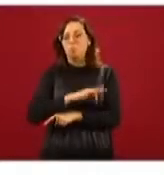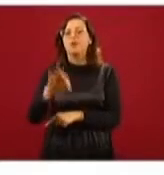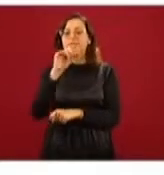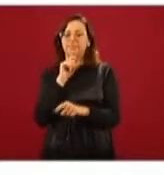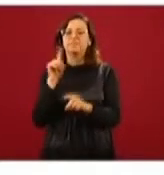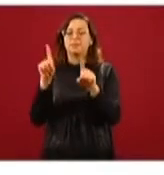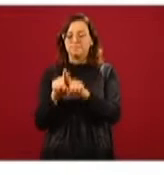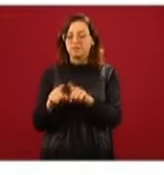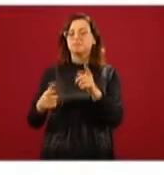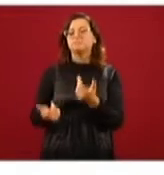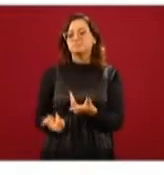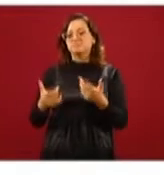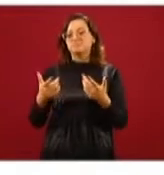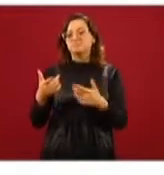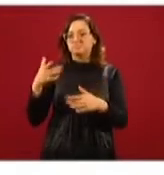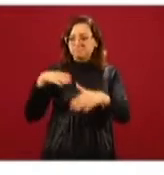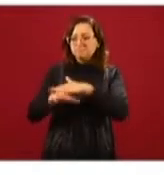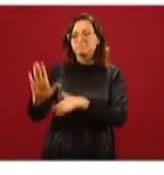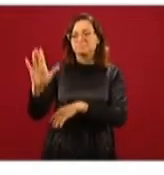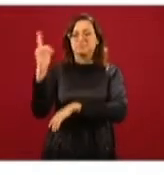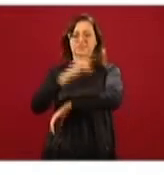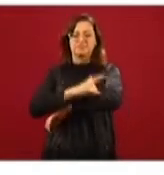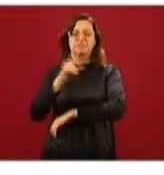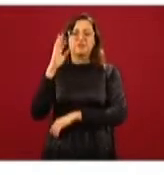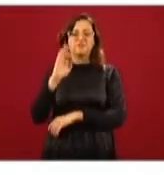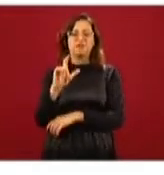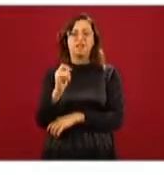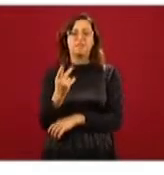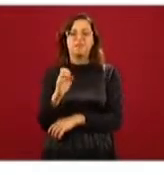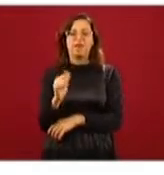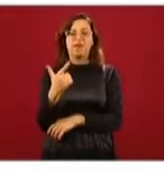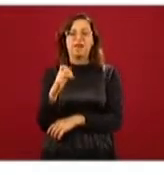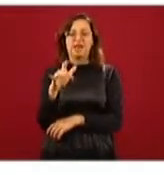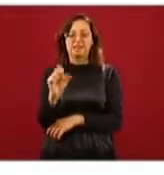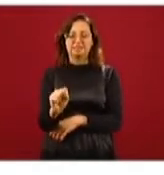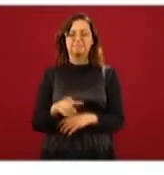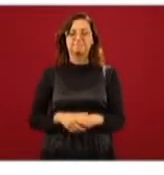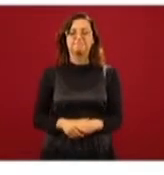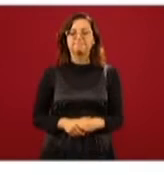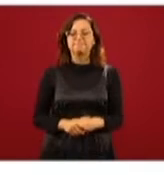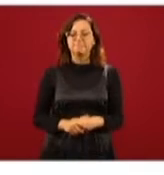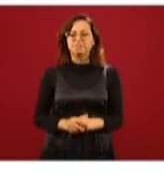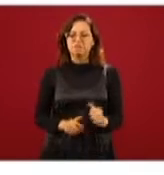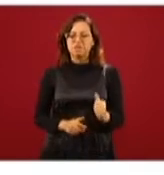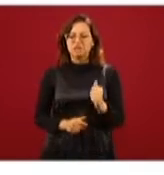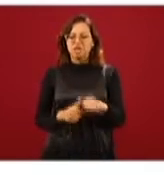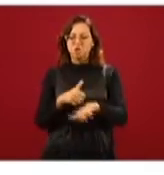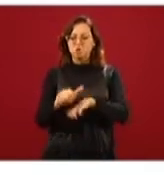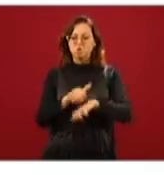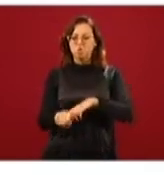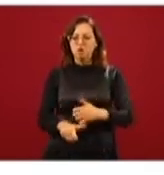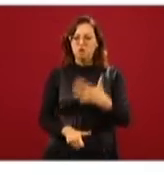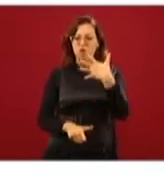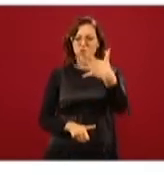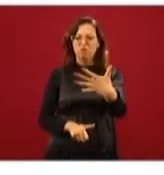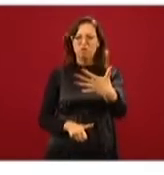de comunicación de entrada al Aeropuerto Felipe Ángeles. El número 5 es este entronque que conecta el circuito